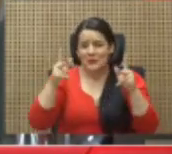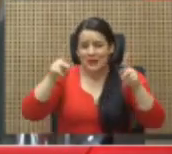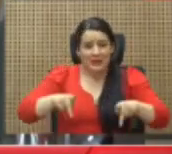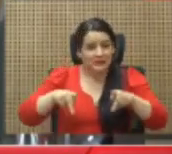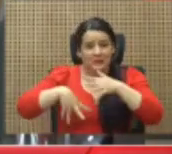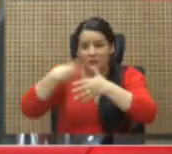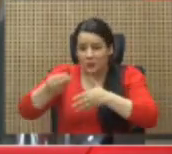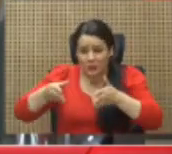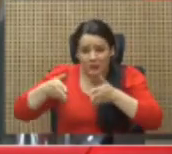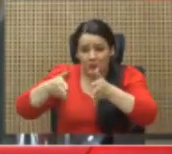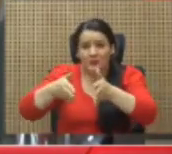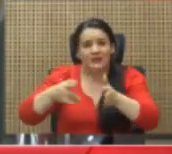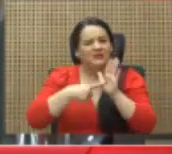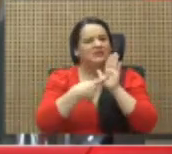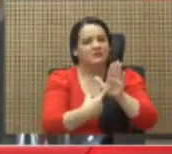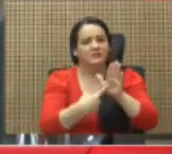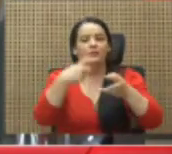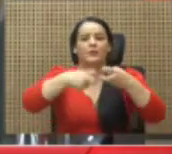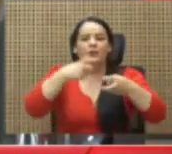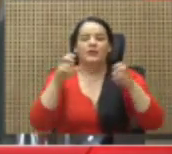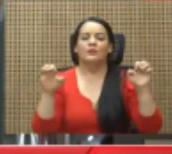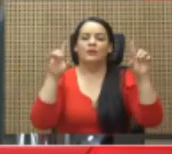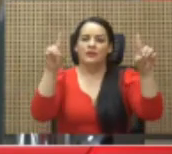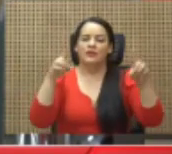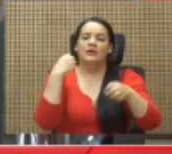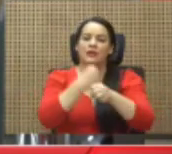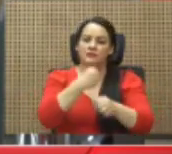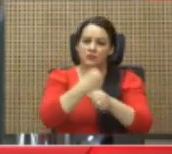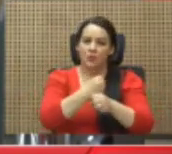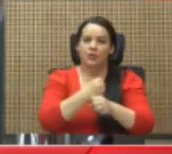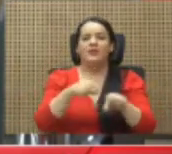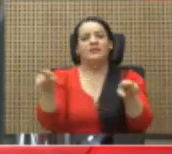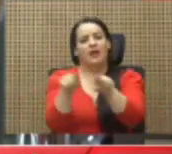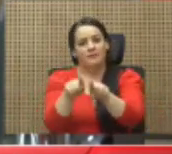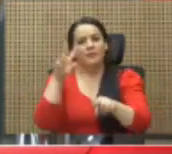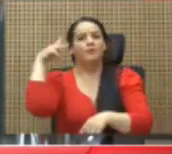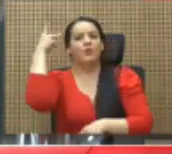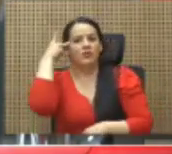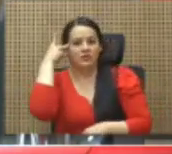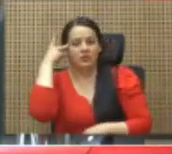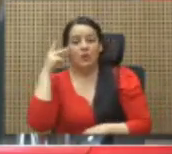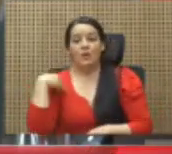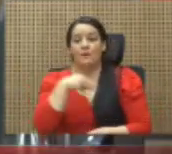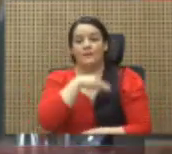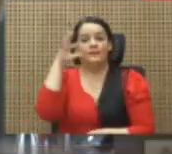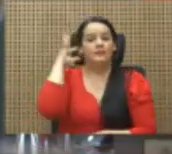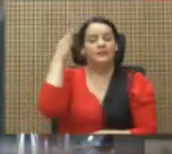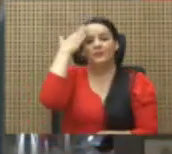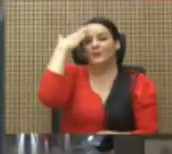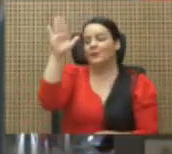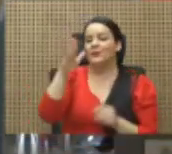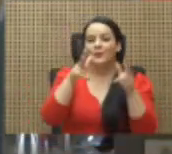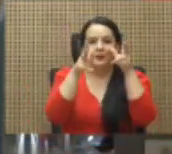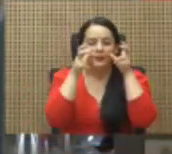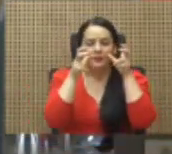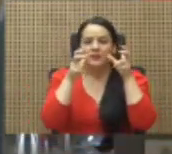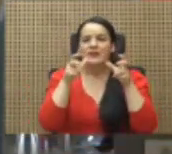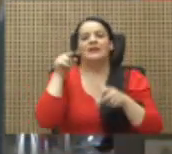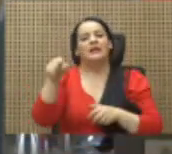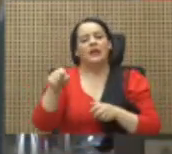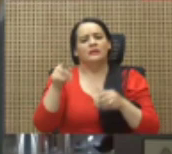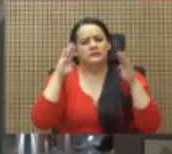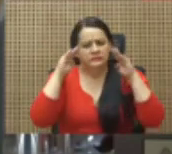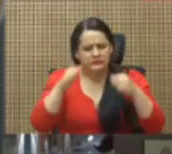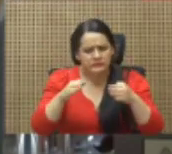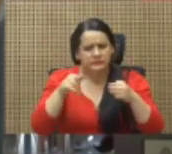demuestra que el problema educativo es de gestión, pero también es político. Una ministra que no sabe escuchar, que se empeña en poner